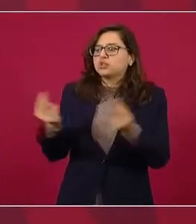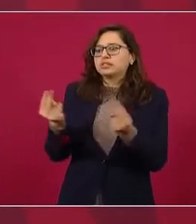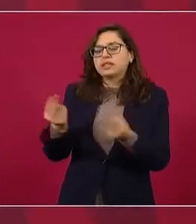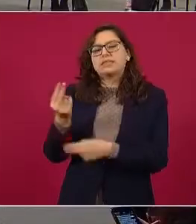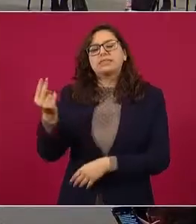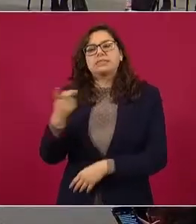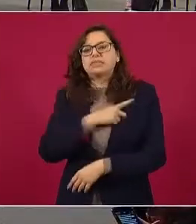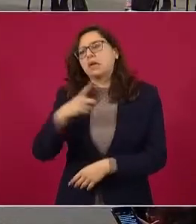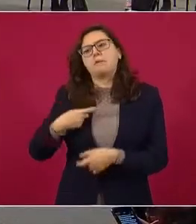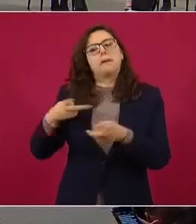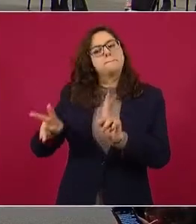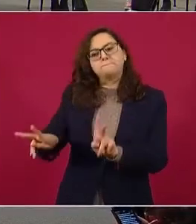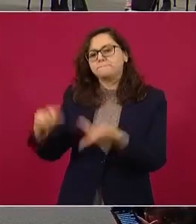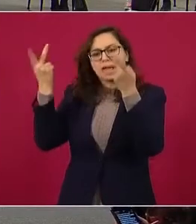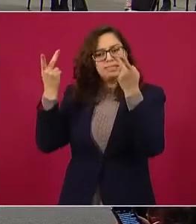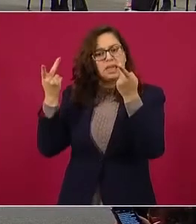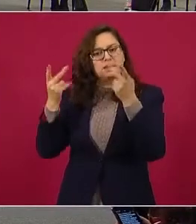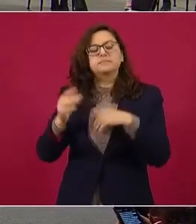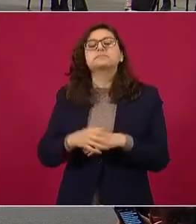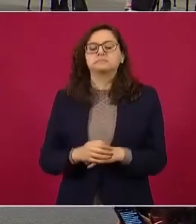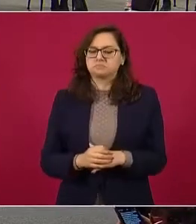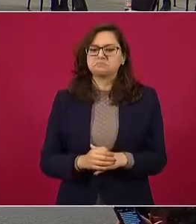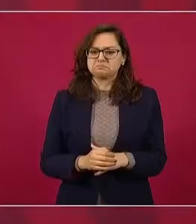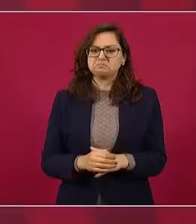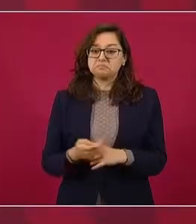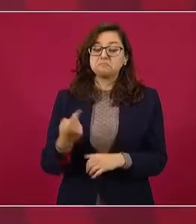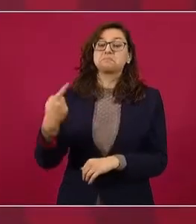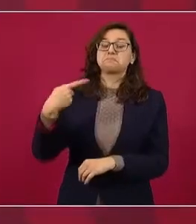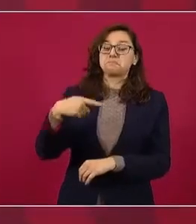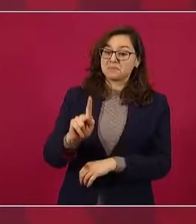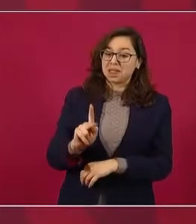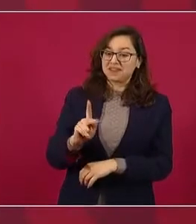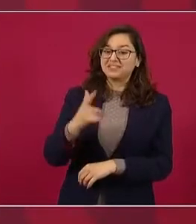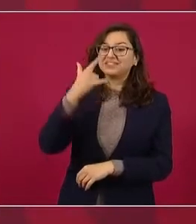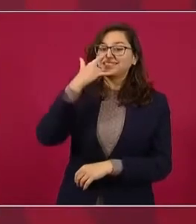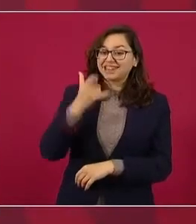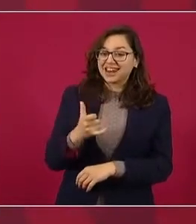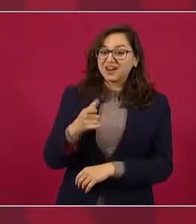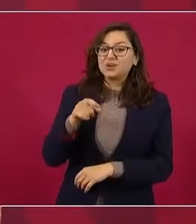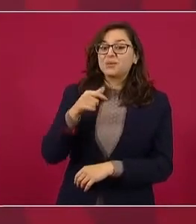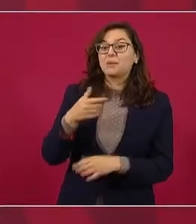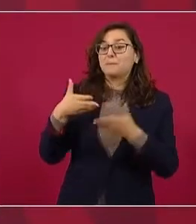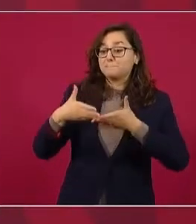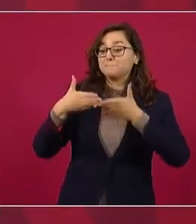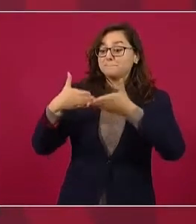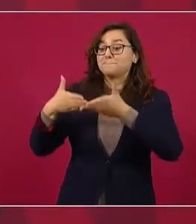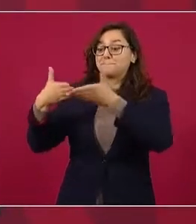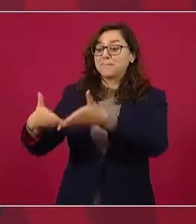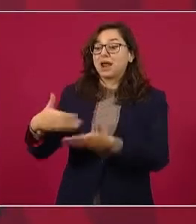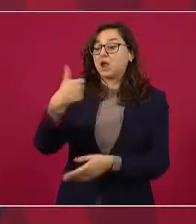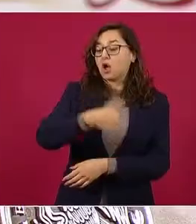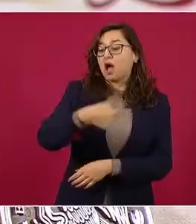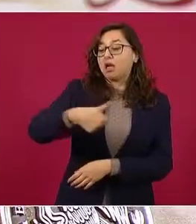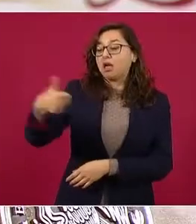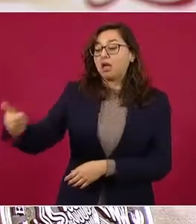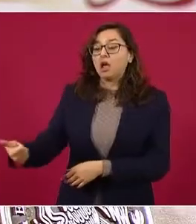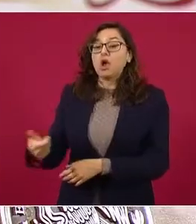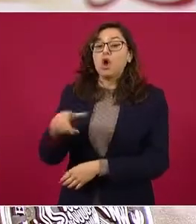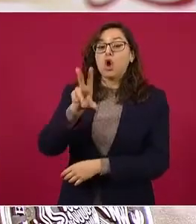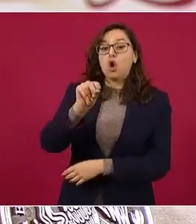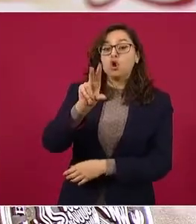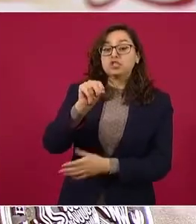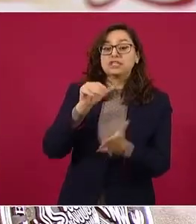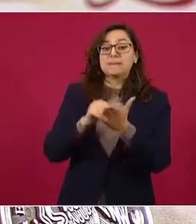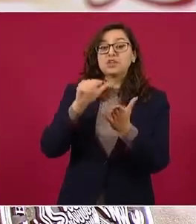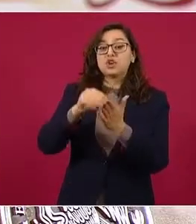de que estos barcos, que habían costado cada uno de ellos alrededor de 80 millones